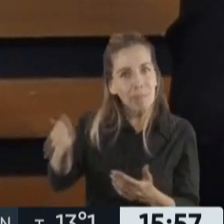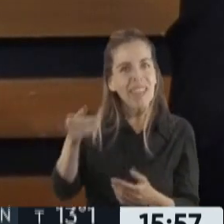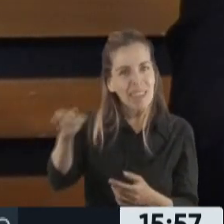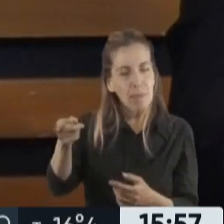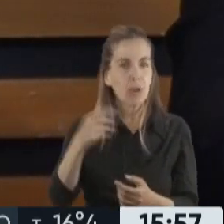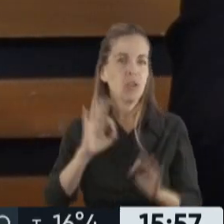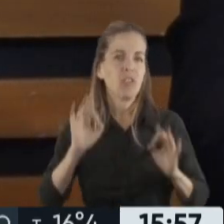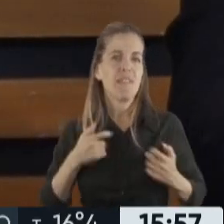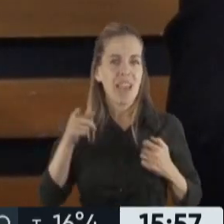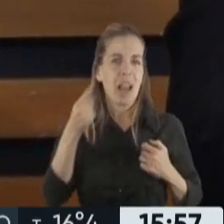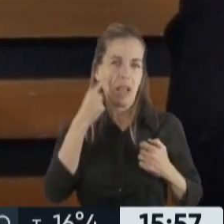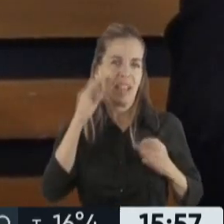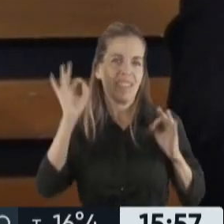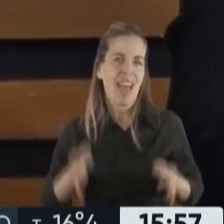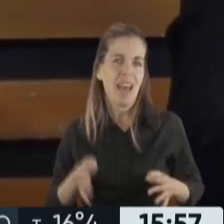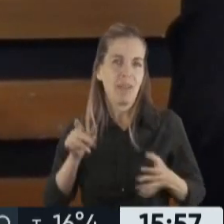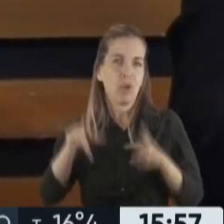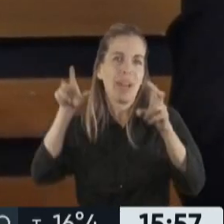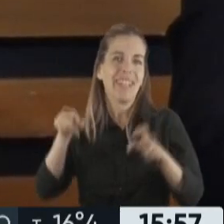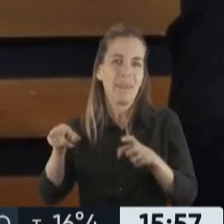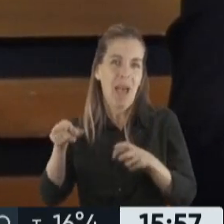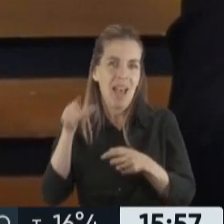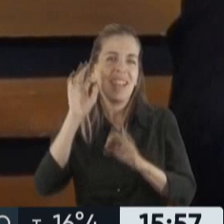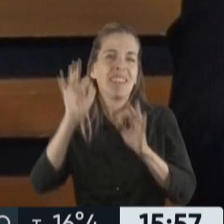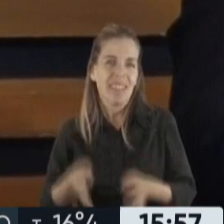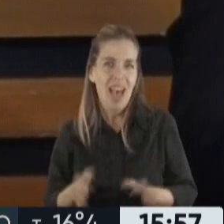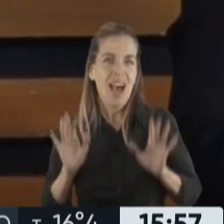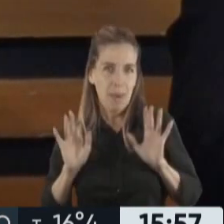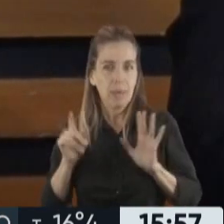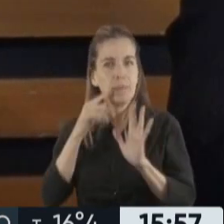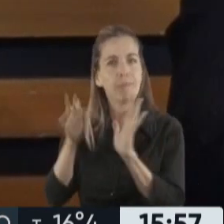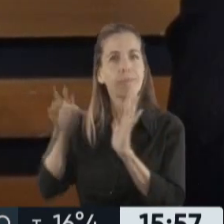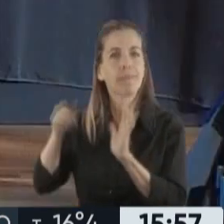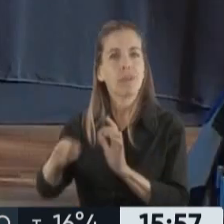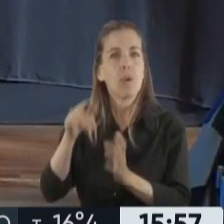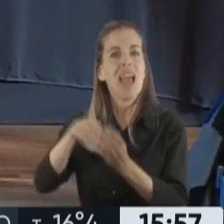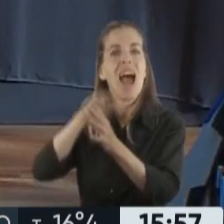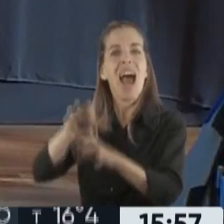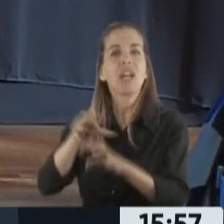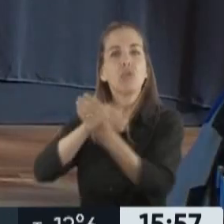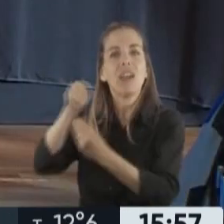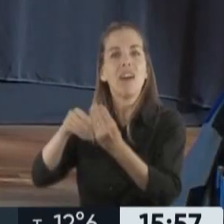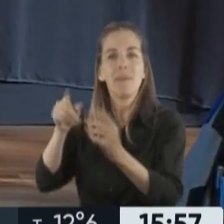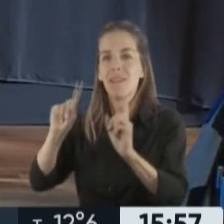tema. Y efectivamente le dije, no toques el tema agricultura familiar,